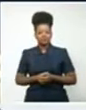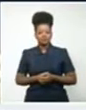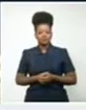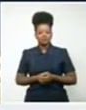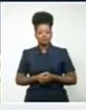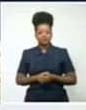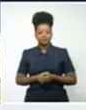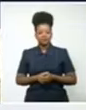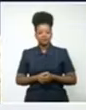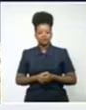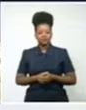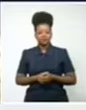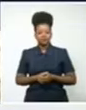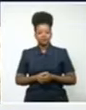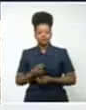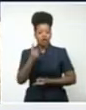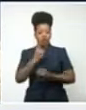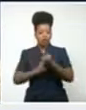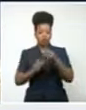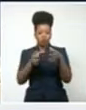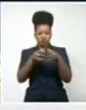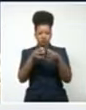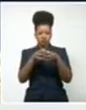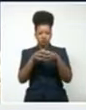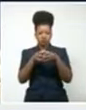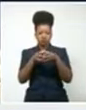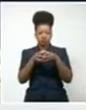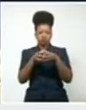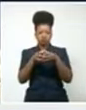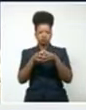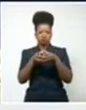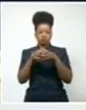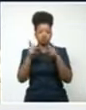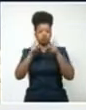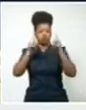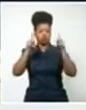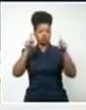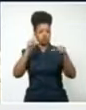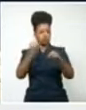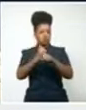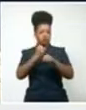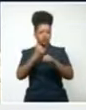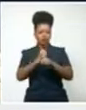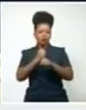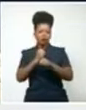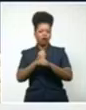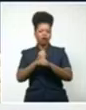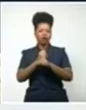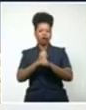de especialistas, pudiéramos decir de expertos, ¿no? Clínicos, pediatras,